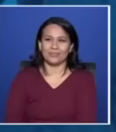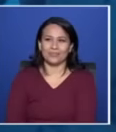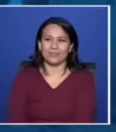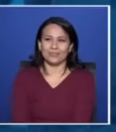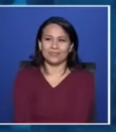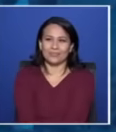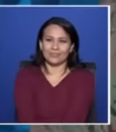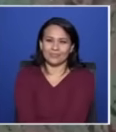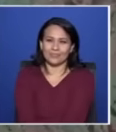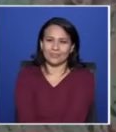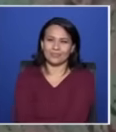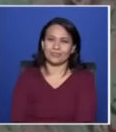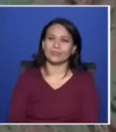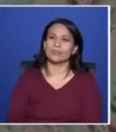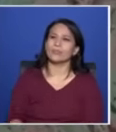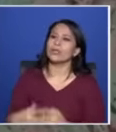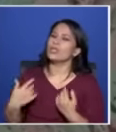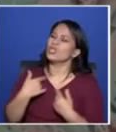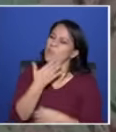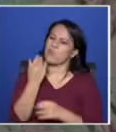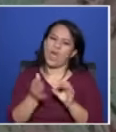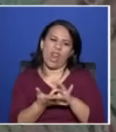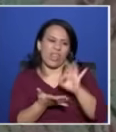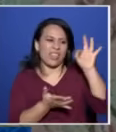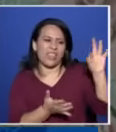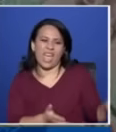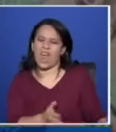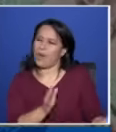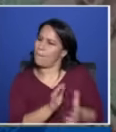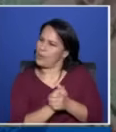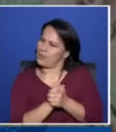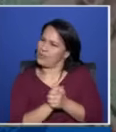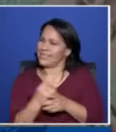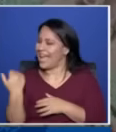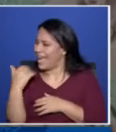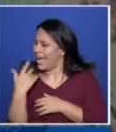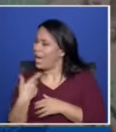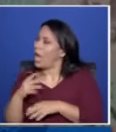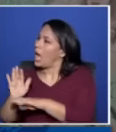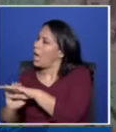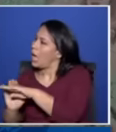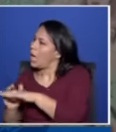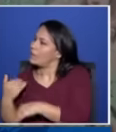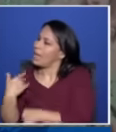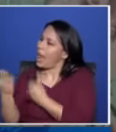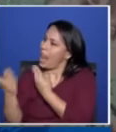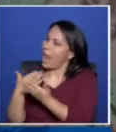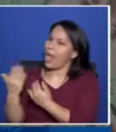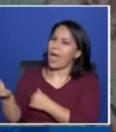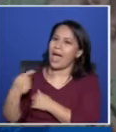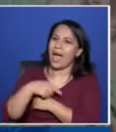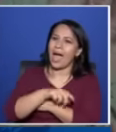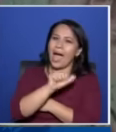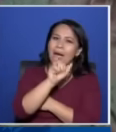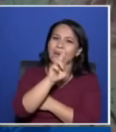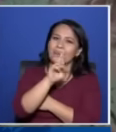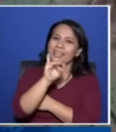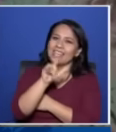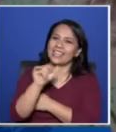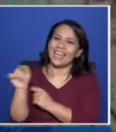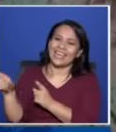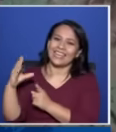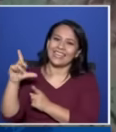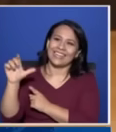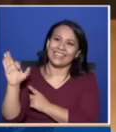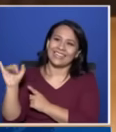¿Pero cuáles son los riesgos de dejar al marido? ¿Qué dices? Las ocurrencias de Abrilia y Cleta llegarán al Teatro Patio de Comedias